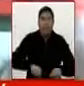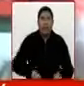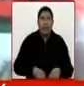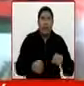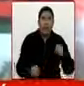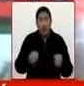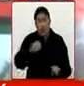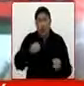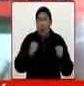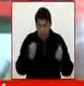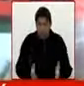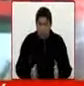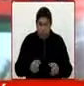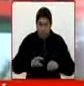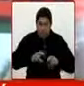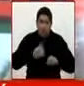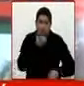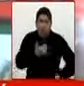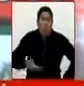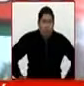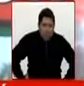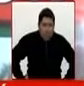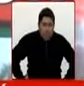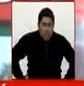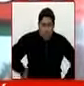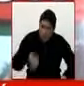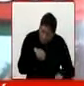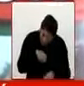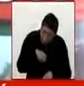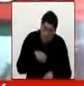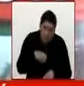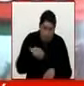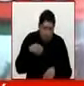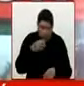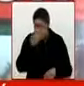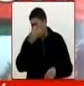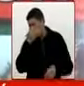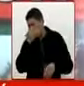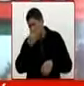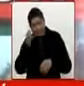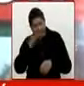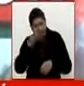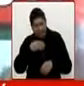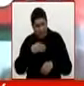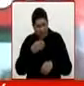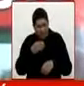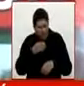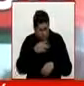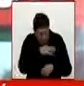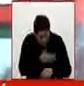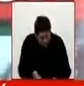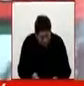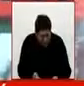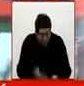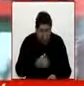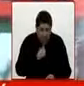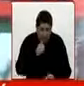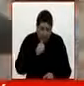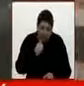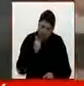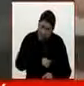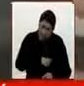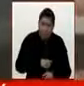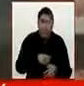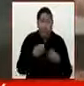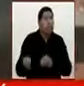El conductor, al momento de la intervención, presenta hálito alcohólico, se le tomaron las muestras de sangre, está herido en el hospital